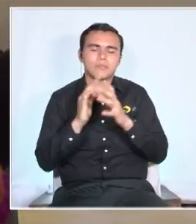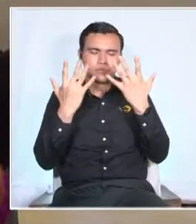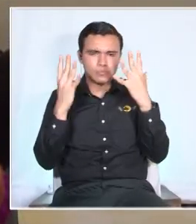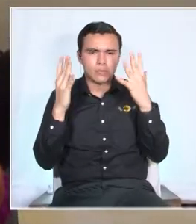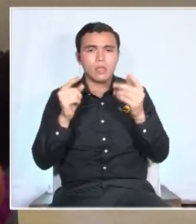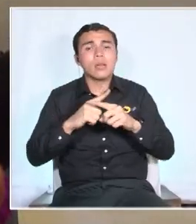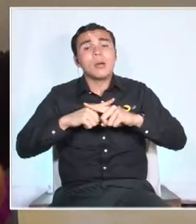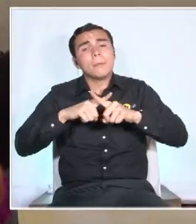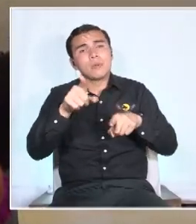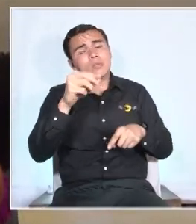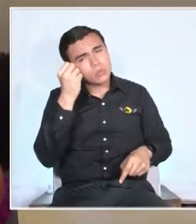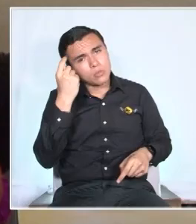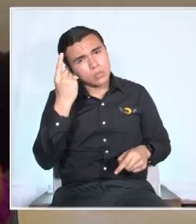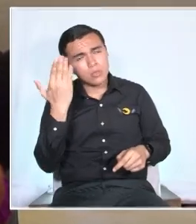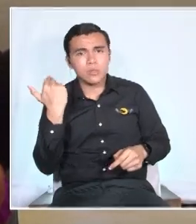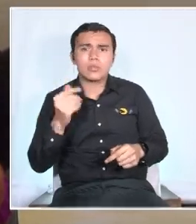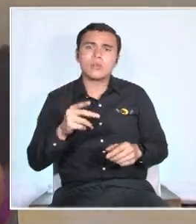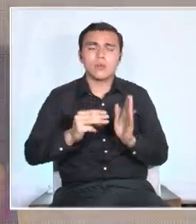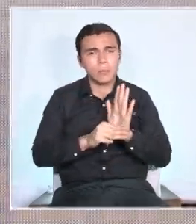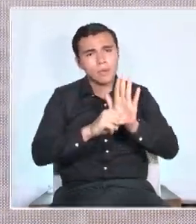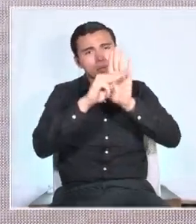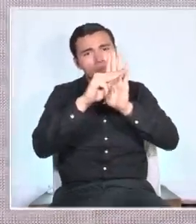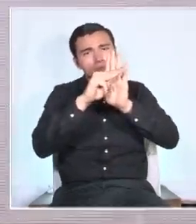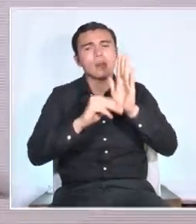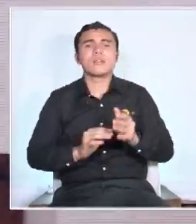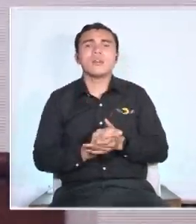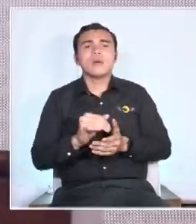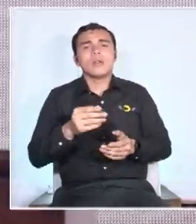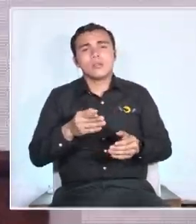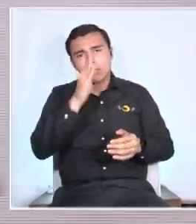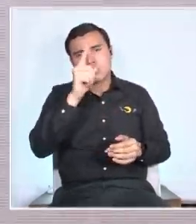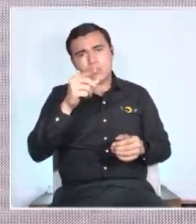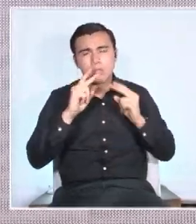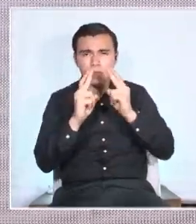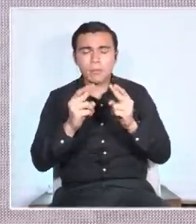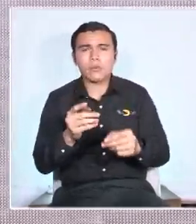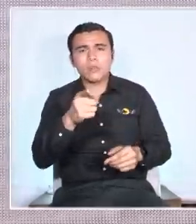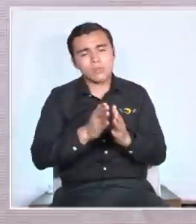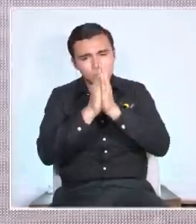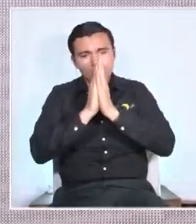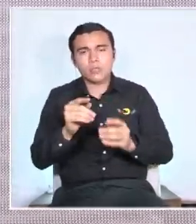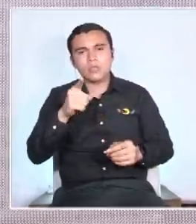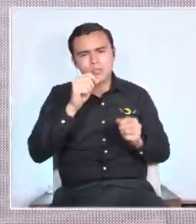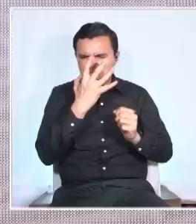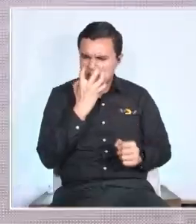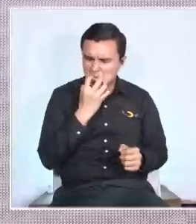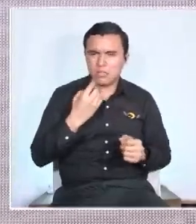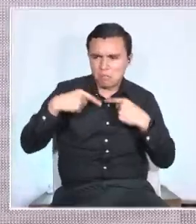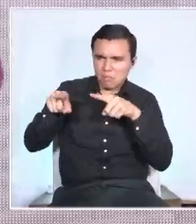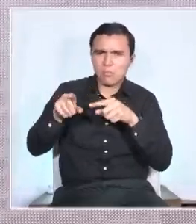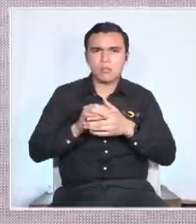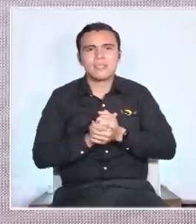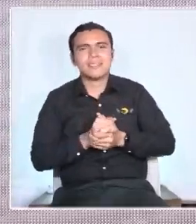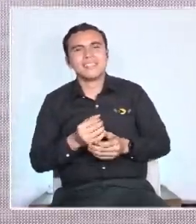Pero cuando tú no has entendido, no has madurado y Dios no te contesta tus peticiones, te vas enojado. Le enseñas